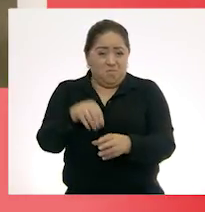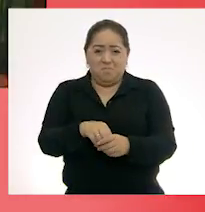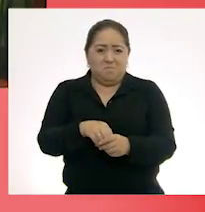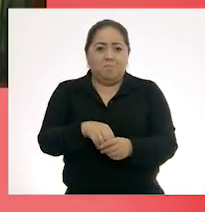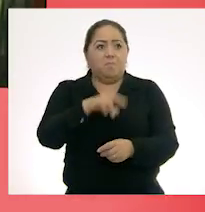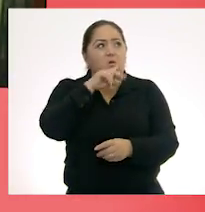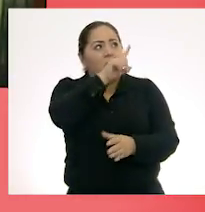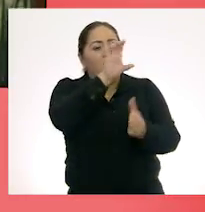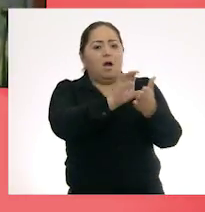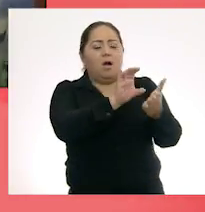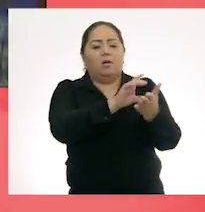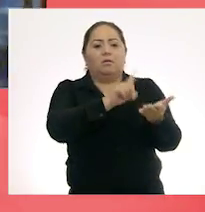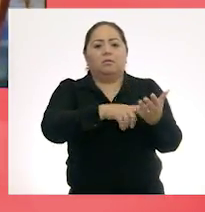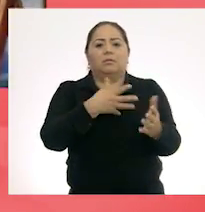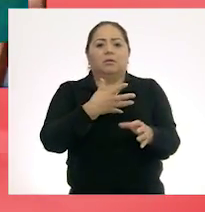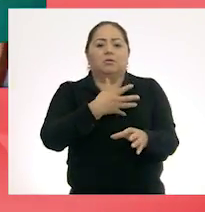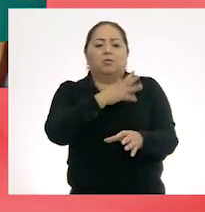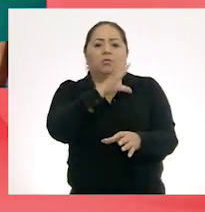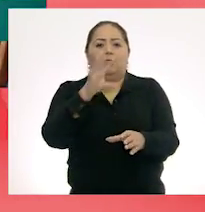un calendario.